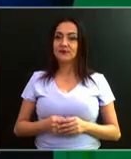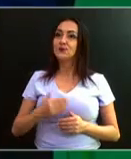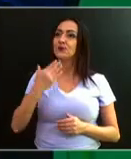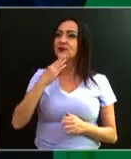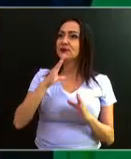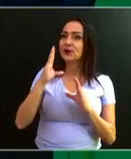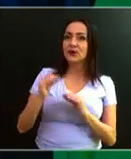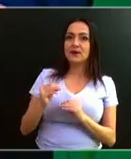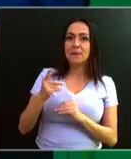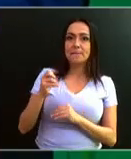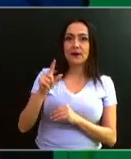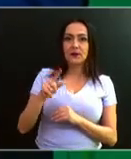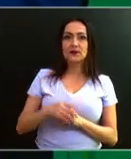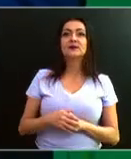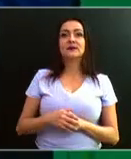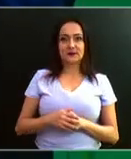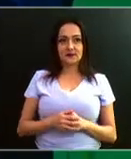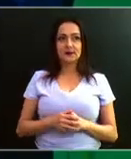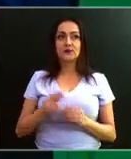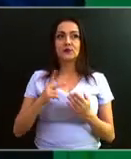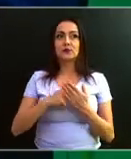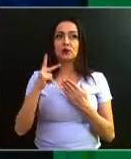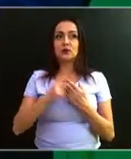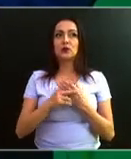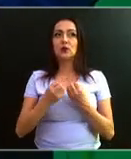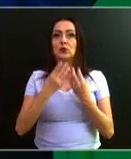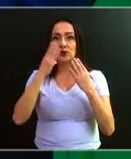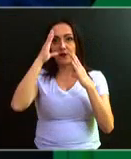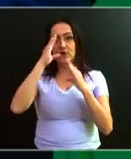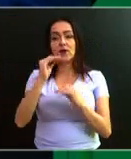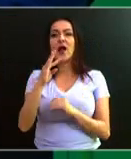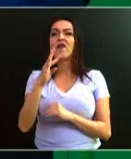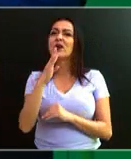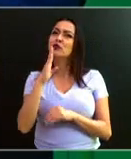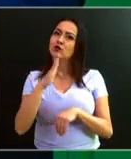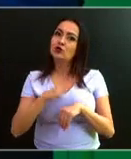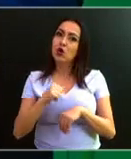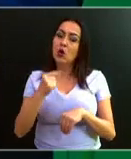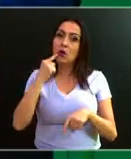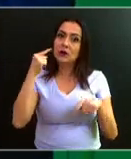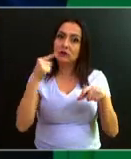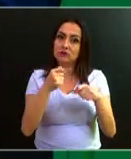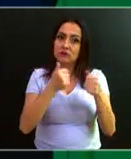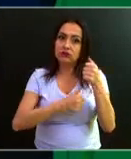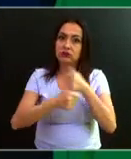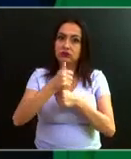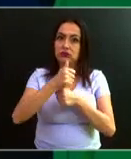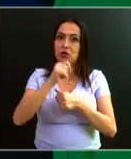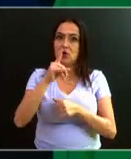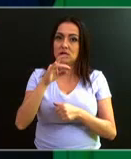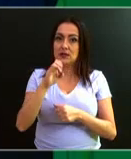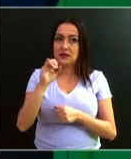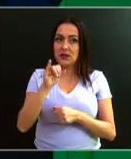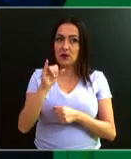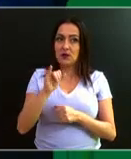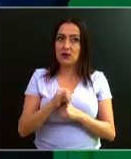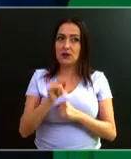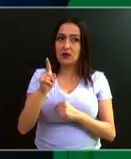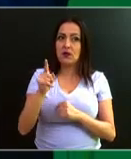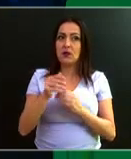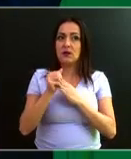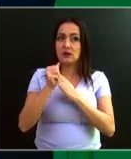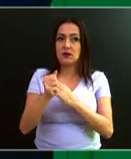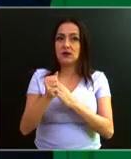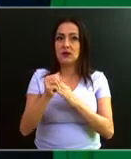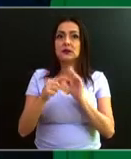Buenas noches, don Paul. Así es, un programa cargado de información y hablaremos del golpe de autoridad que le puso José Yácone a los líderes